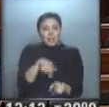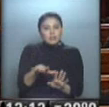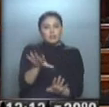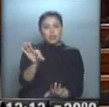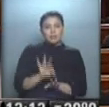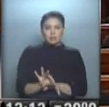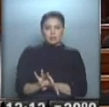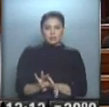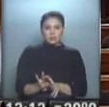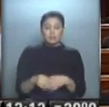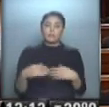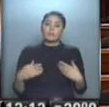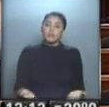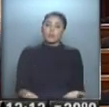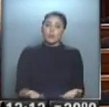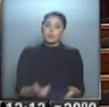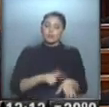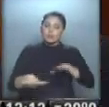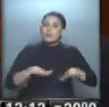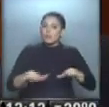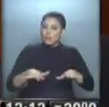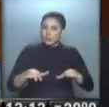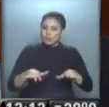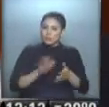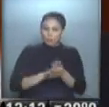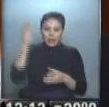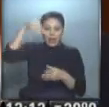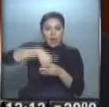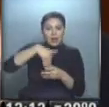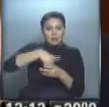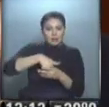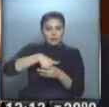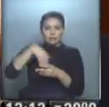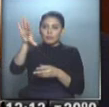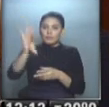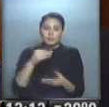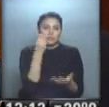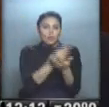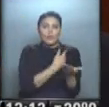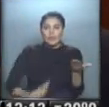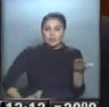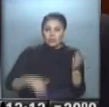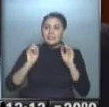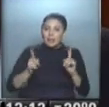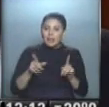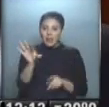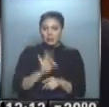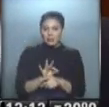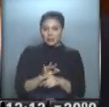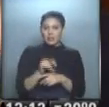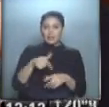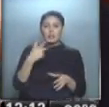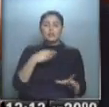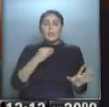en el momento básico de la elección popular de nuestros gobernantes. Ratificamos allí